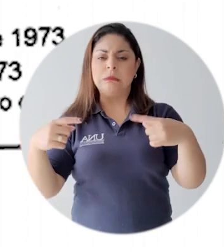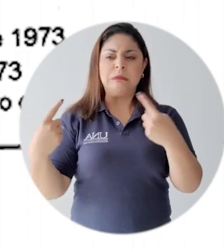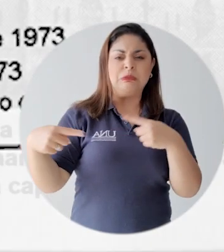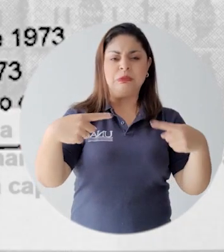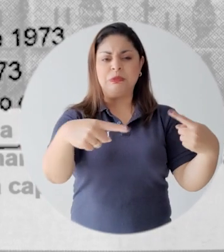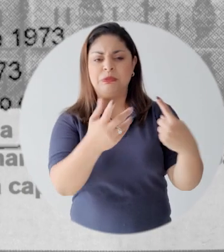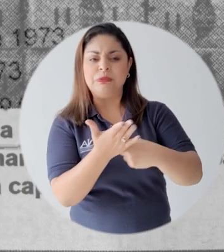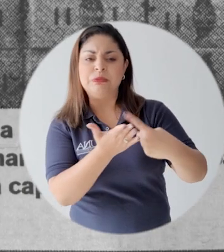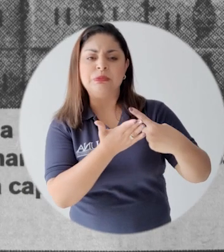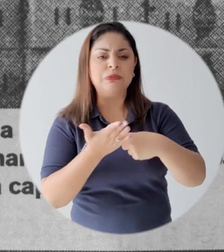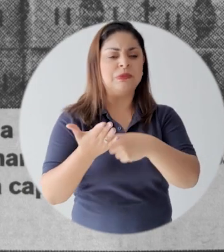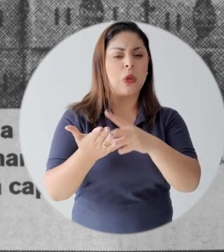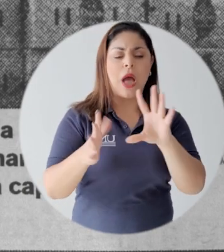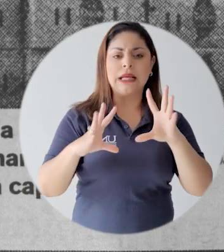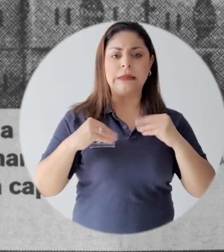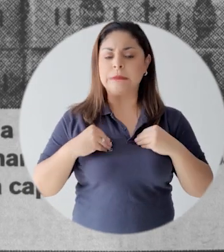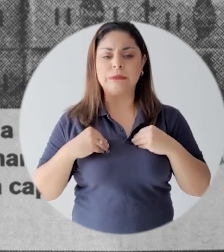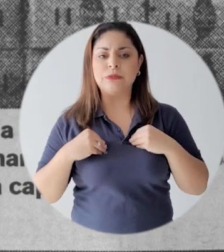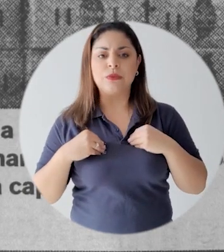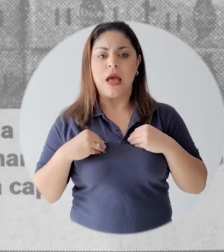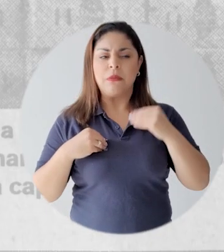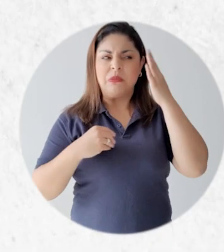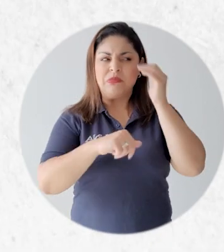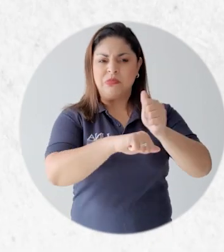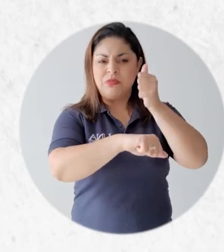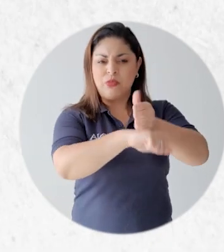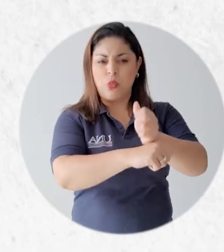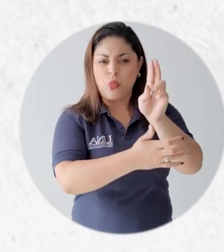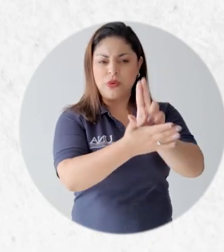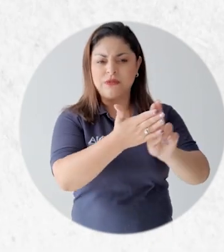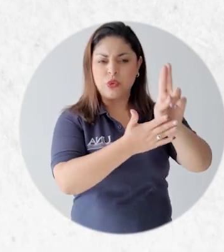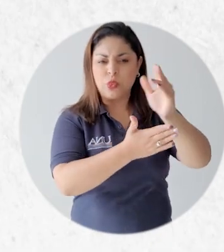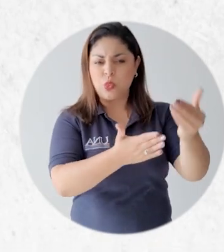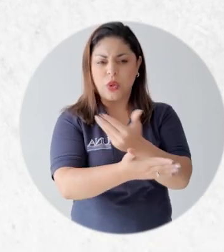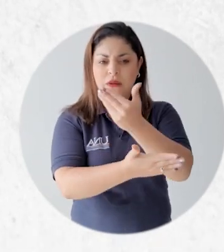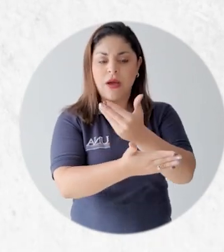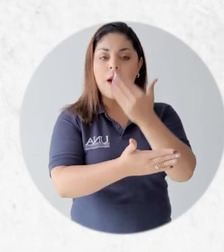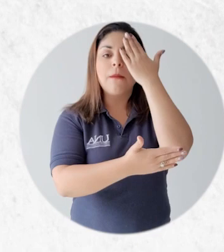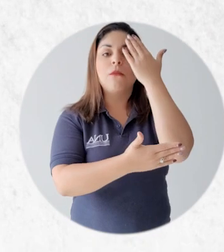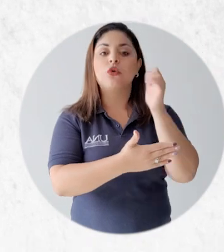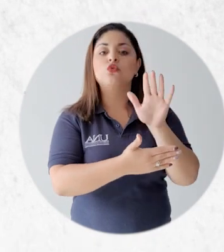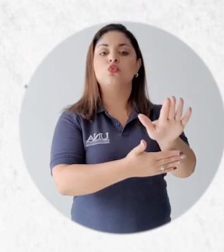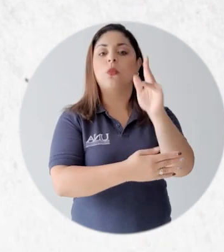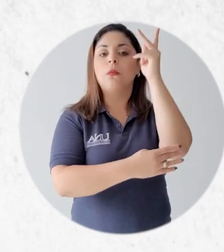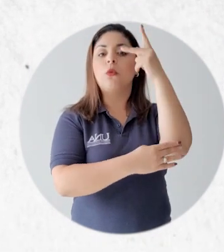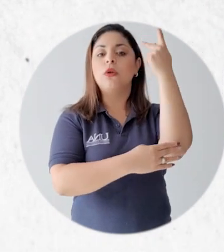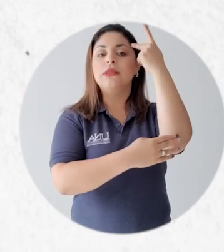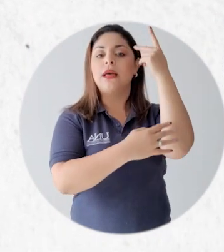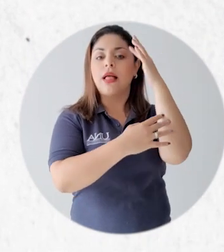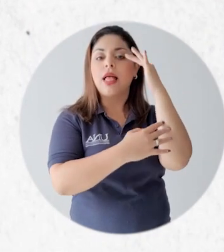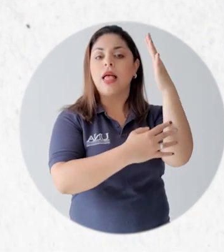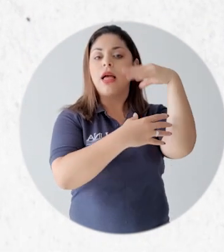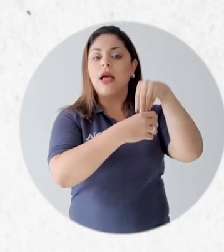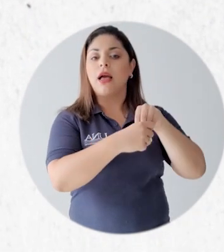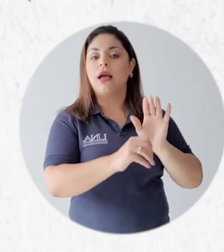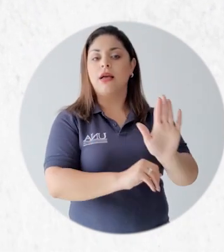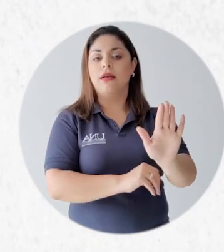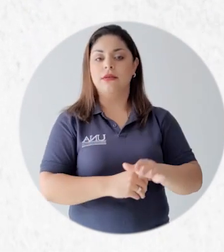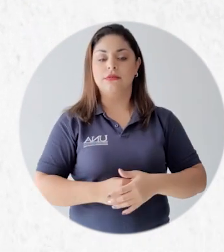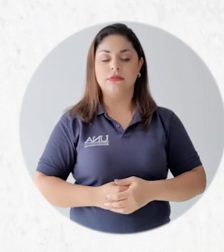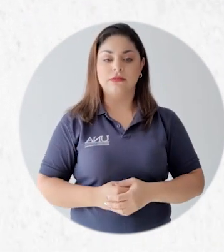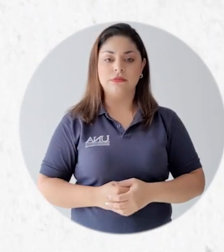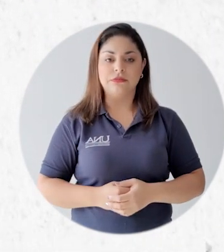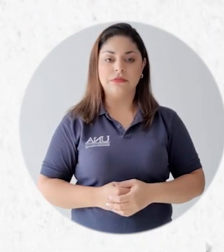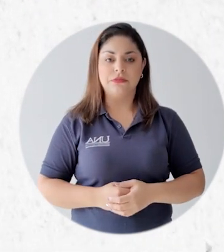que adversaban la creación de una nueva universidad, como por el trasfondo político ideológico que marcó sus inicios.